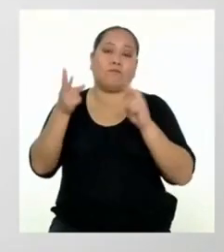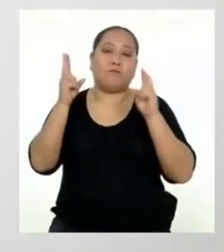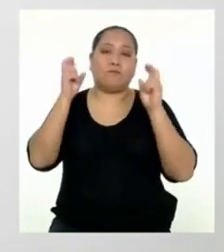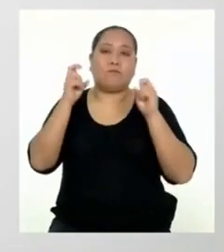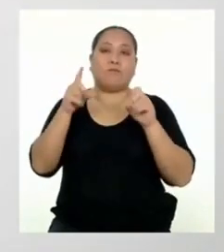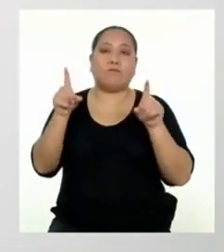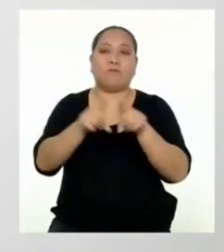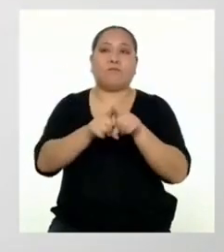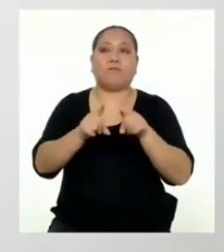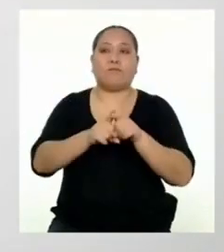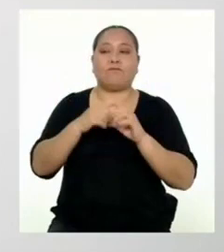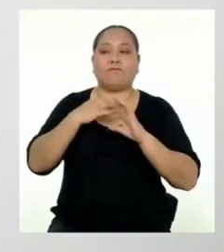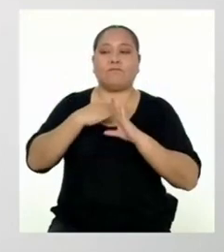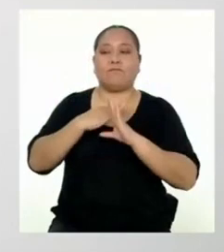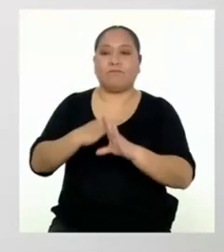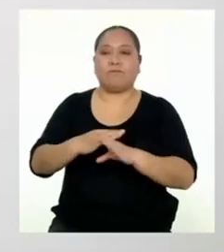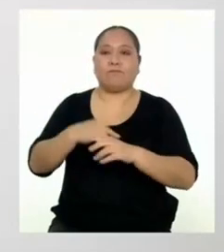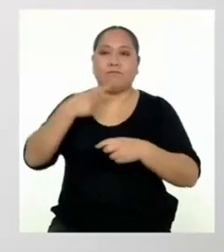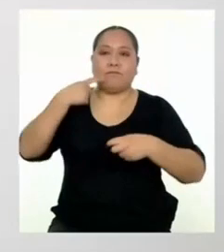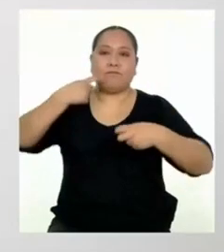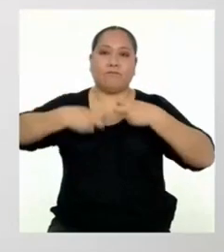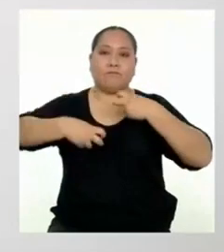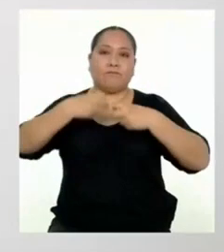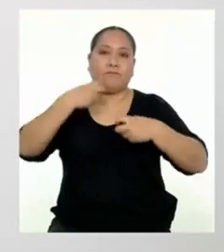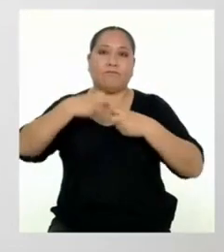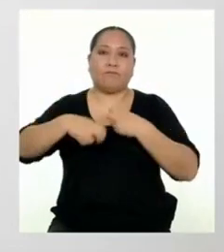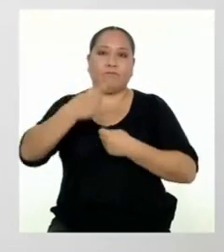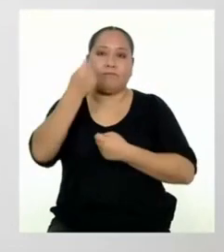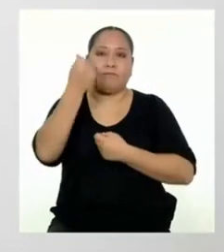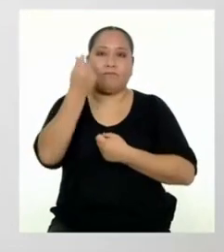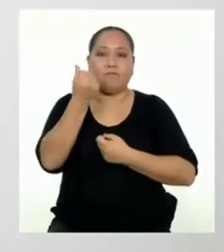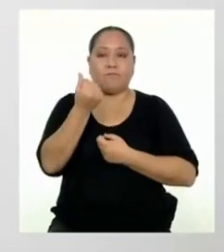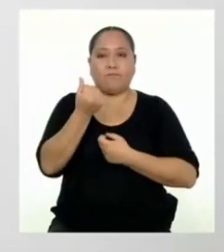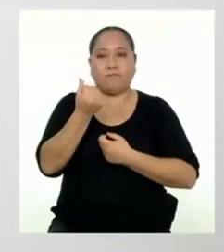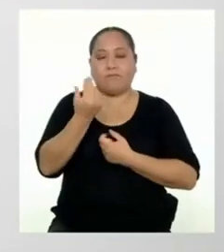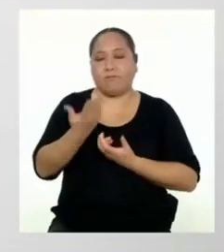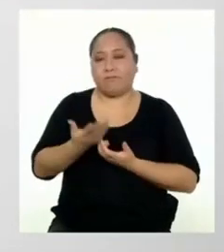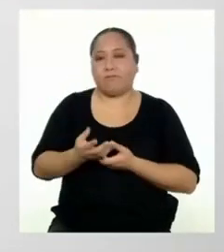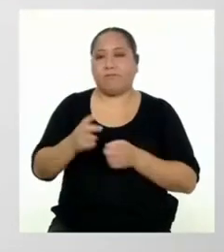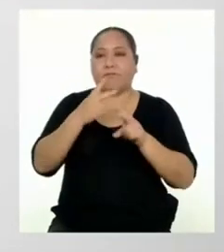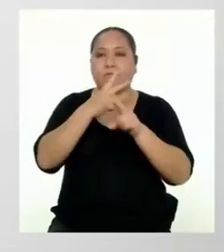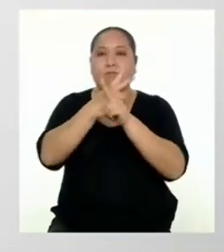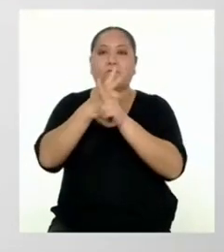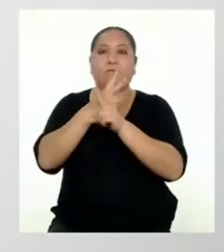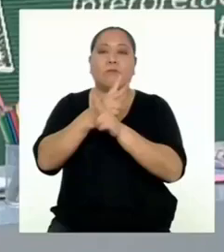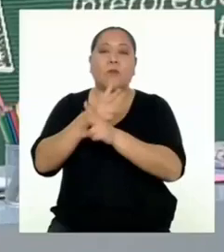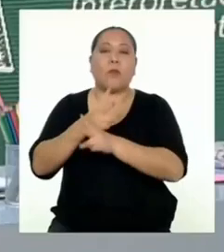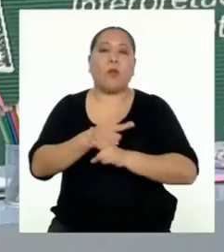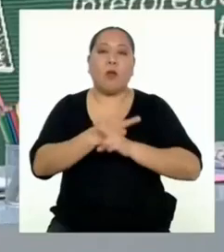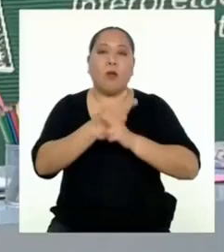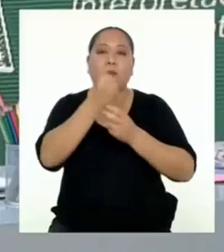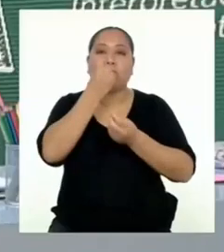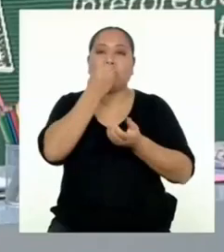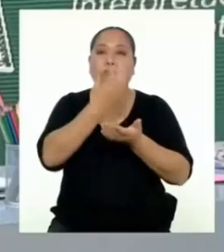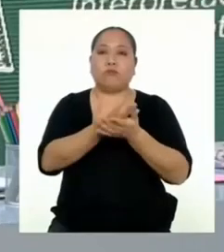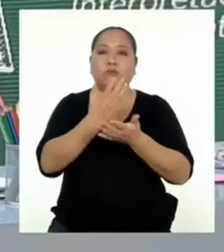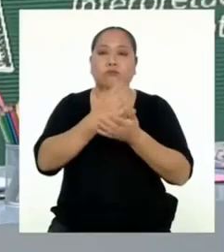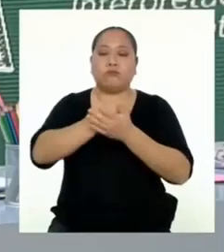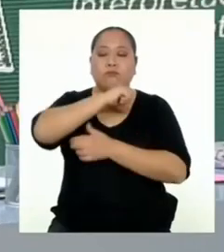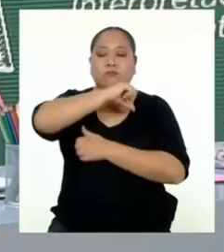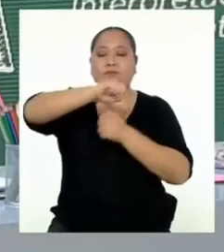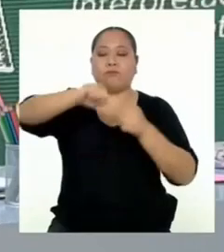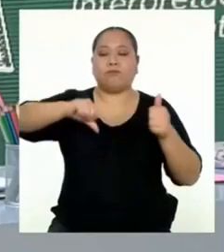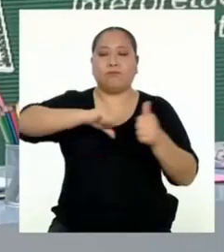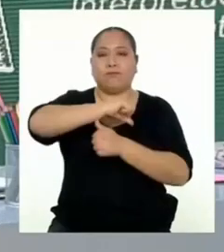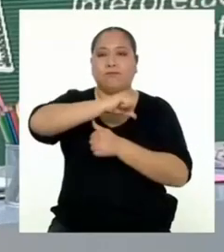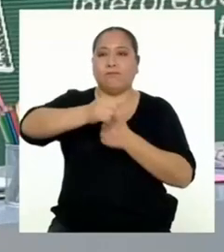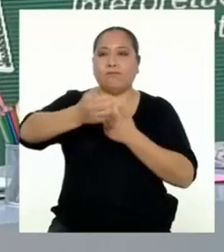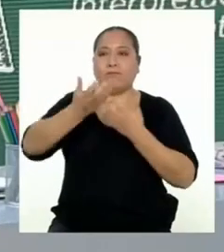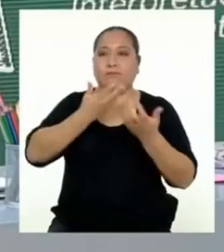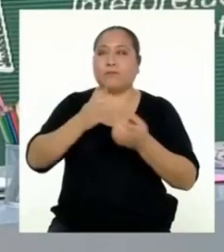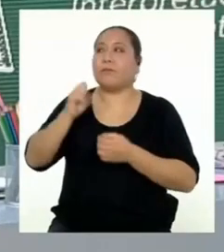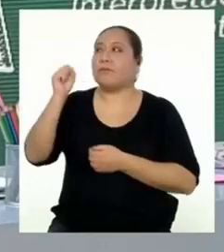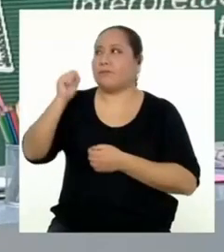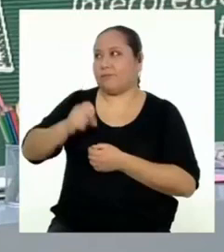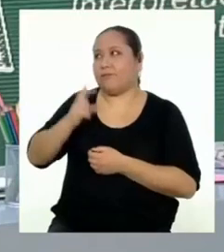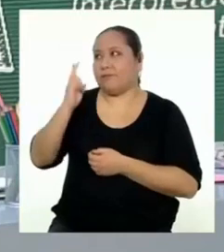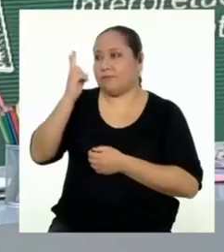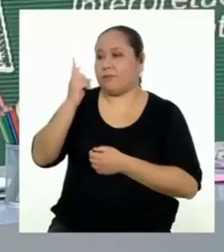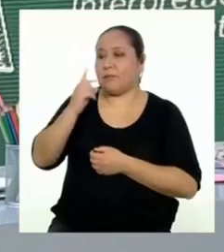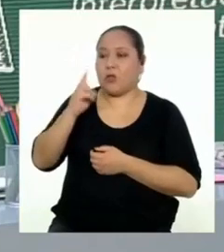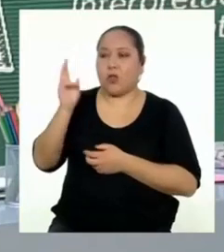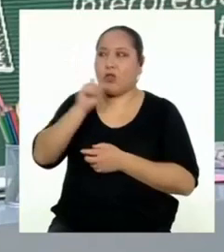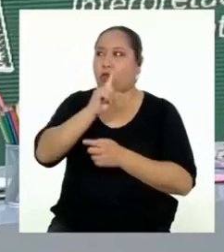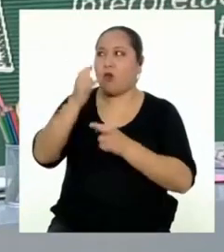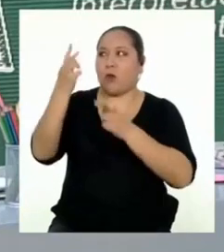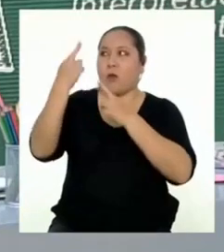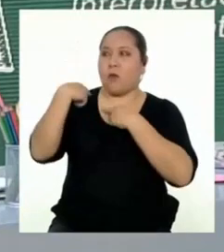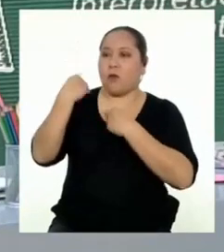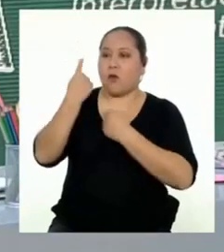Así también se pueden evitar conflictos por temas económicos y cuidamos la buena convivencia. Sí, profesor Luis, si no somos responsables con